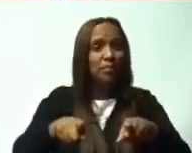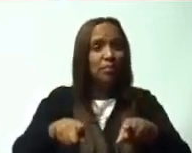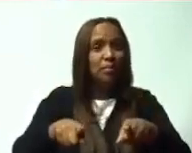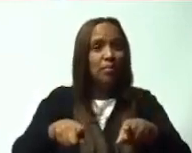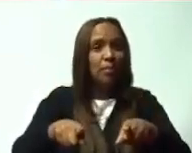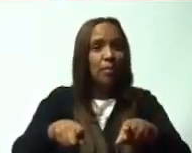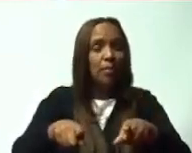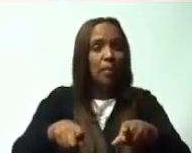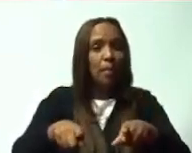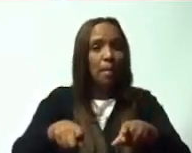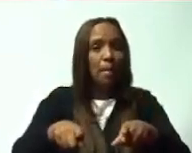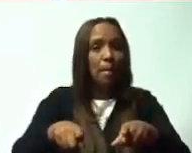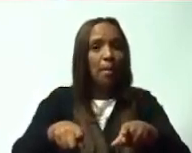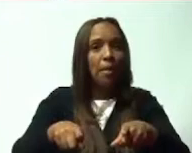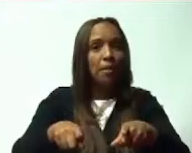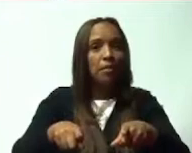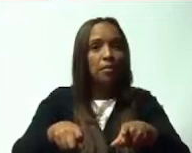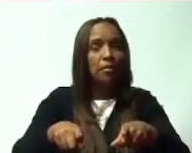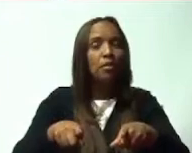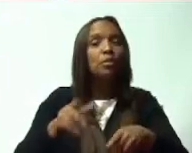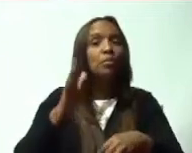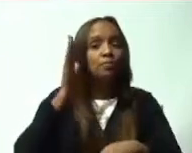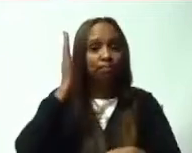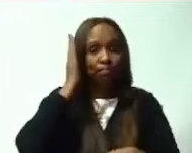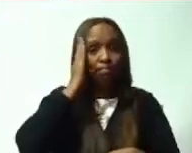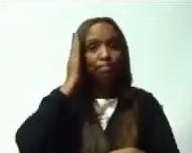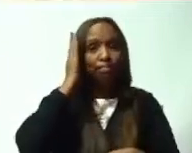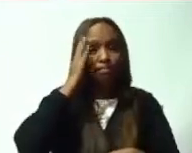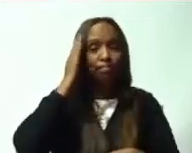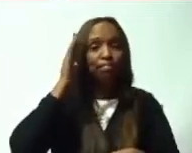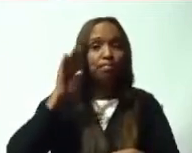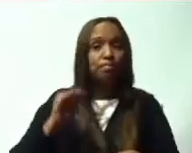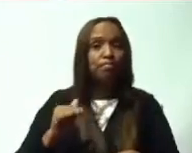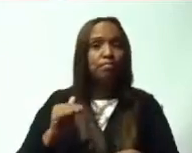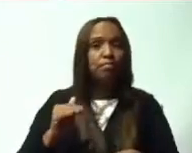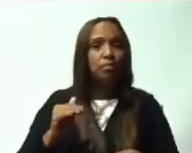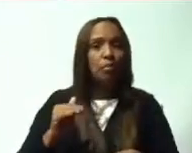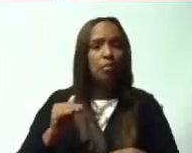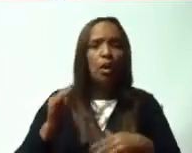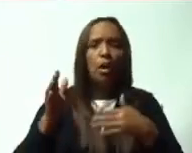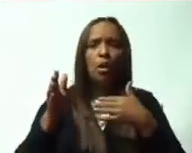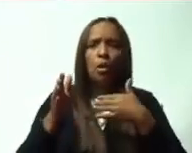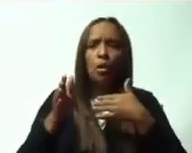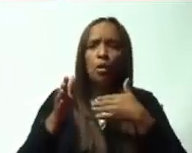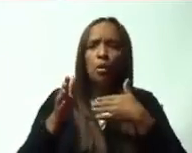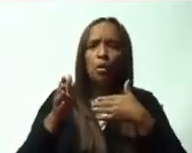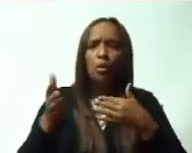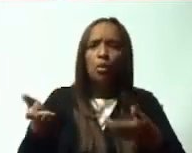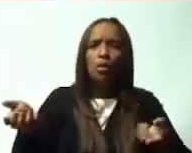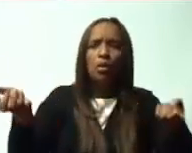Evidentemente sabíamos el riesgo que corríamos, pero aceptamos la regla.